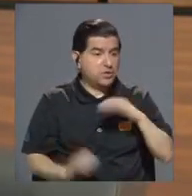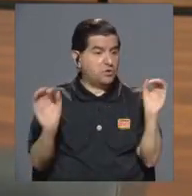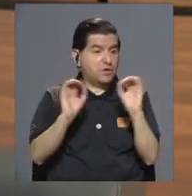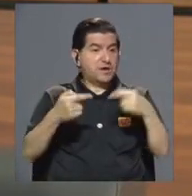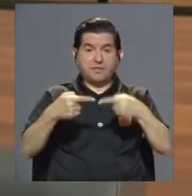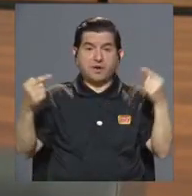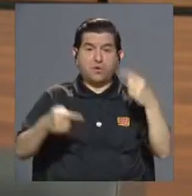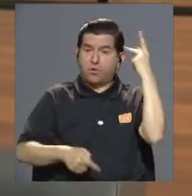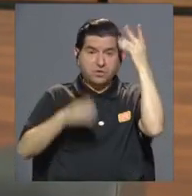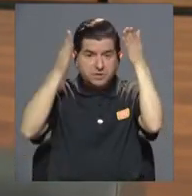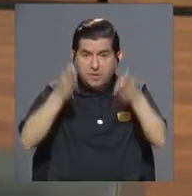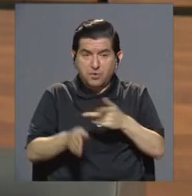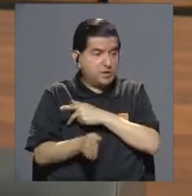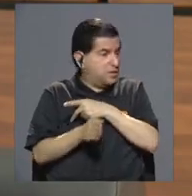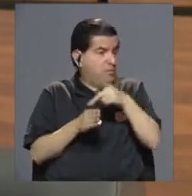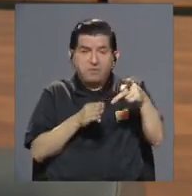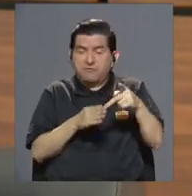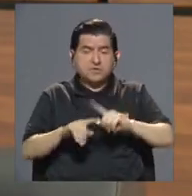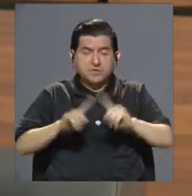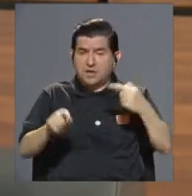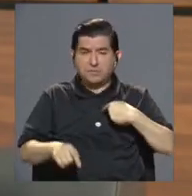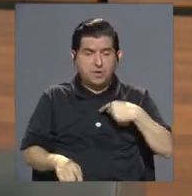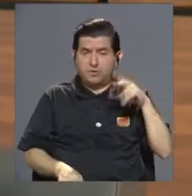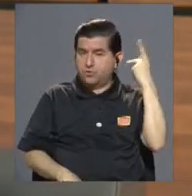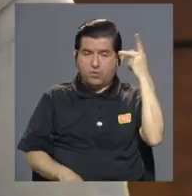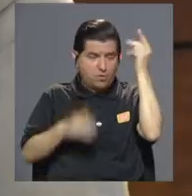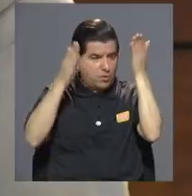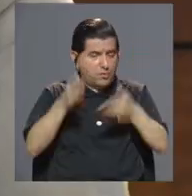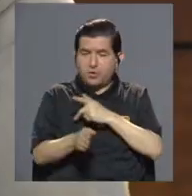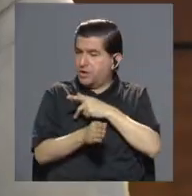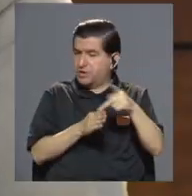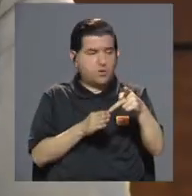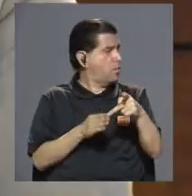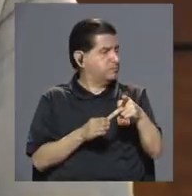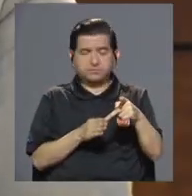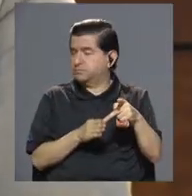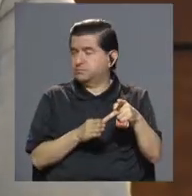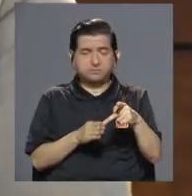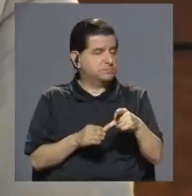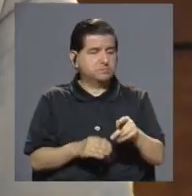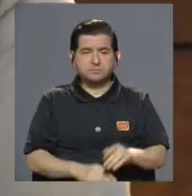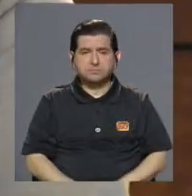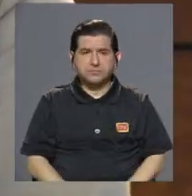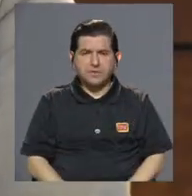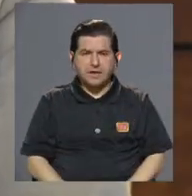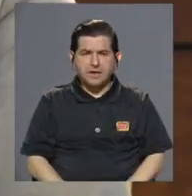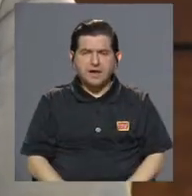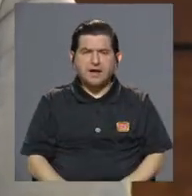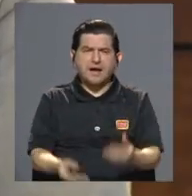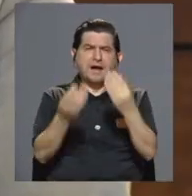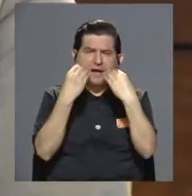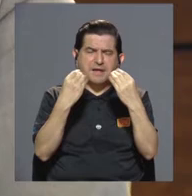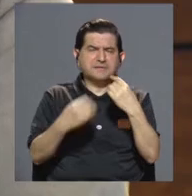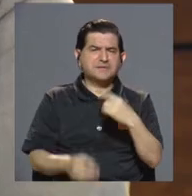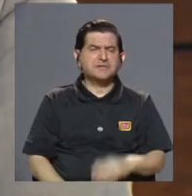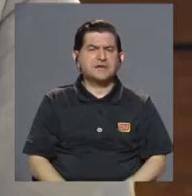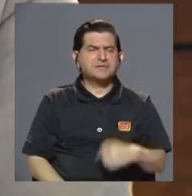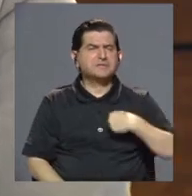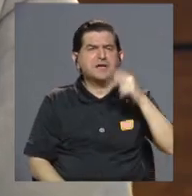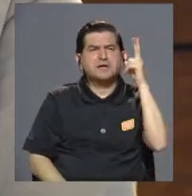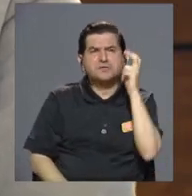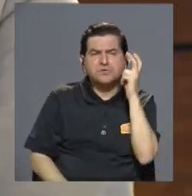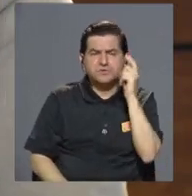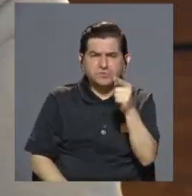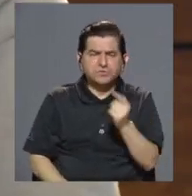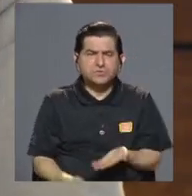en contra de los políticos profesionales, pero yo no soy un político profesional. ¿Sabe qué me deja de enseñanza muchas de las cosas que le escuché plantear? Y